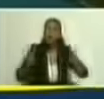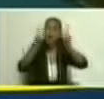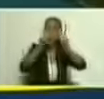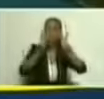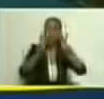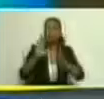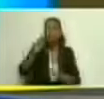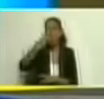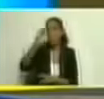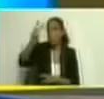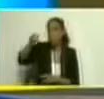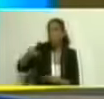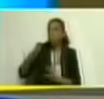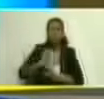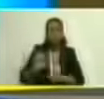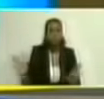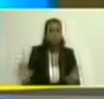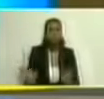Estatuto de Roma,